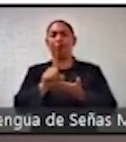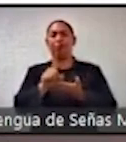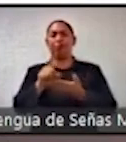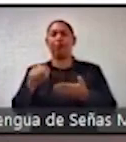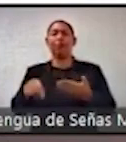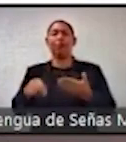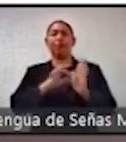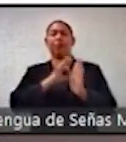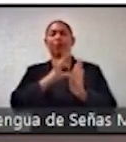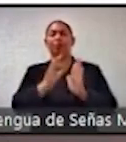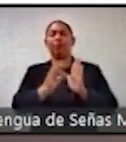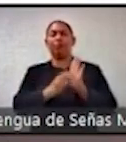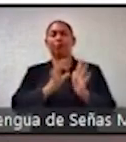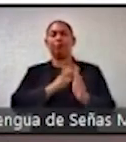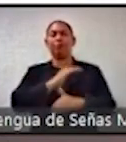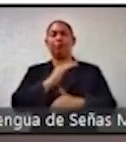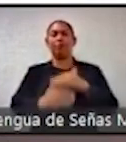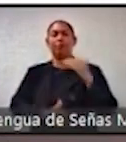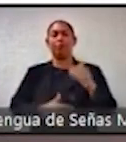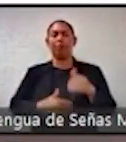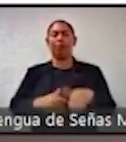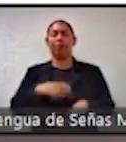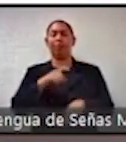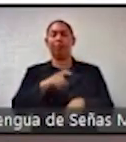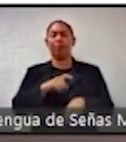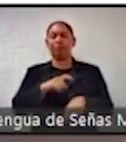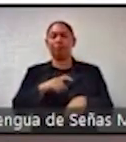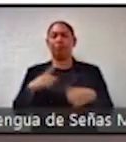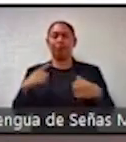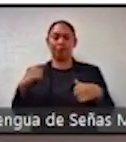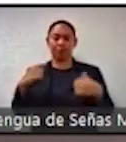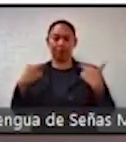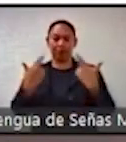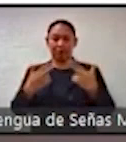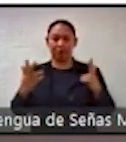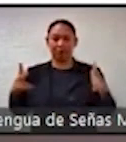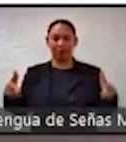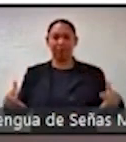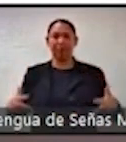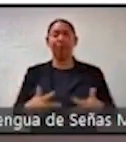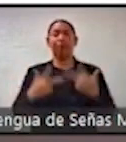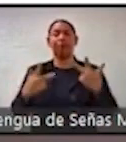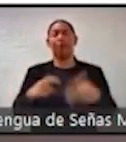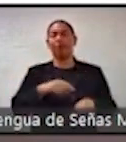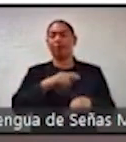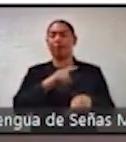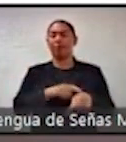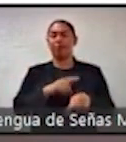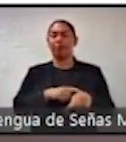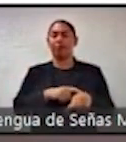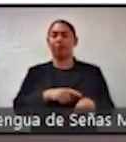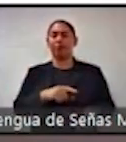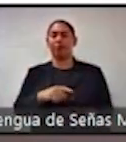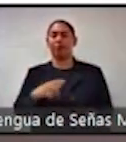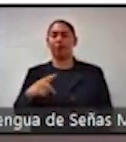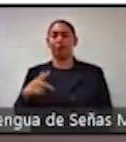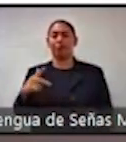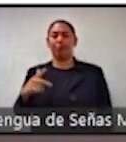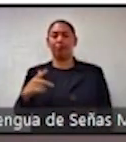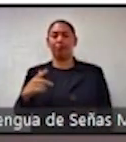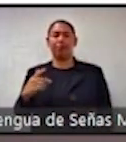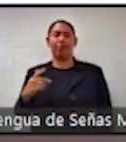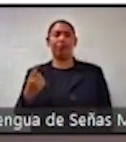haberse agotado el orden del día de esta sesión pública en la modalidad de videoconferencia, siendo las 13 horas con